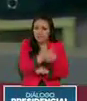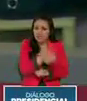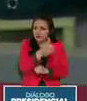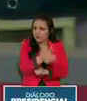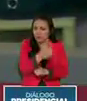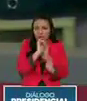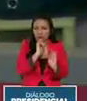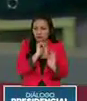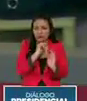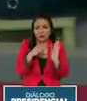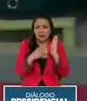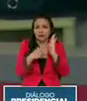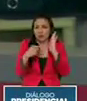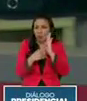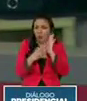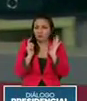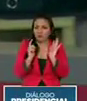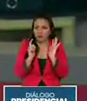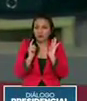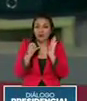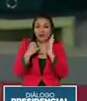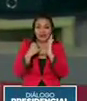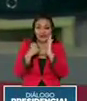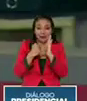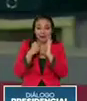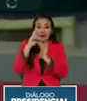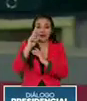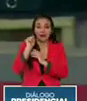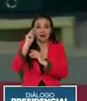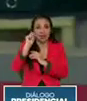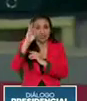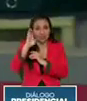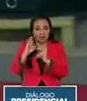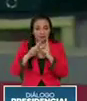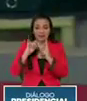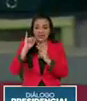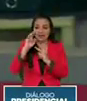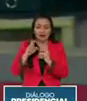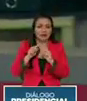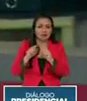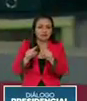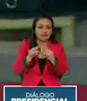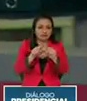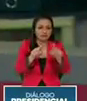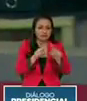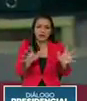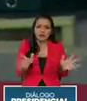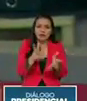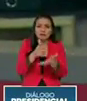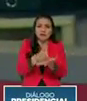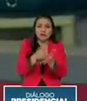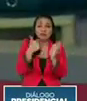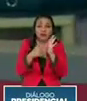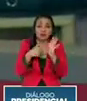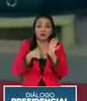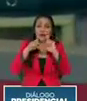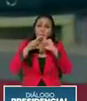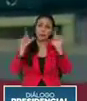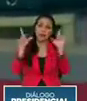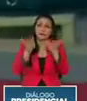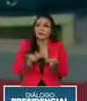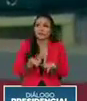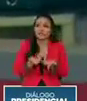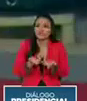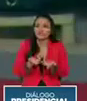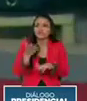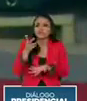diferenciado, un impuesto a la renta diferenciada. De esa manera, Gonzalo, ciudadanos, conseguimos un mayor estímulo. Si yo tengo una empresa, por ejemplo, me voy a invertir en